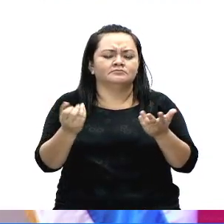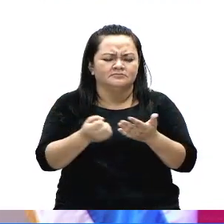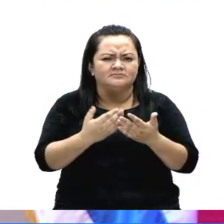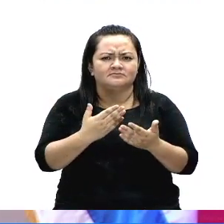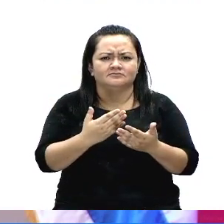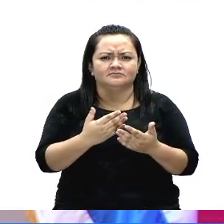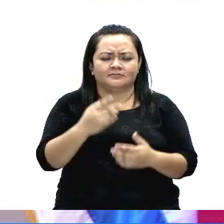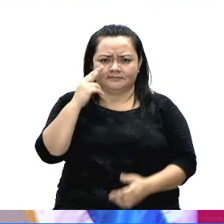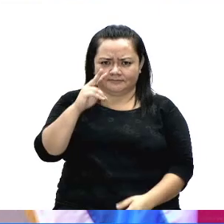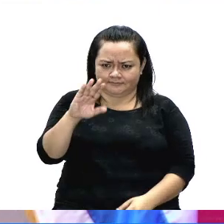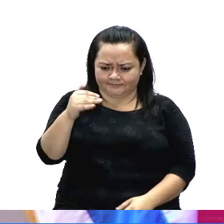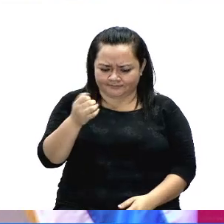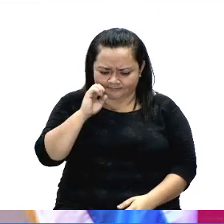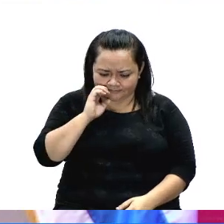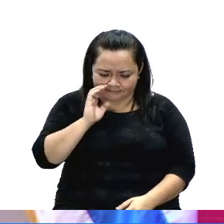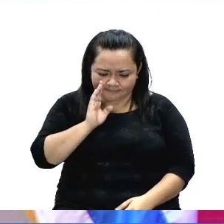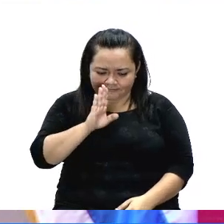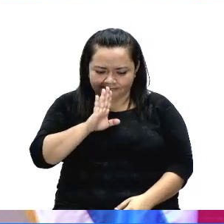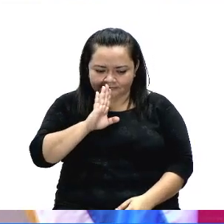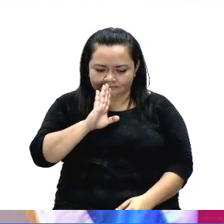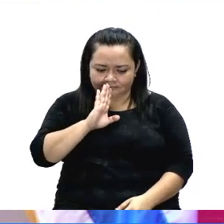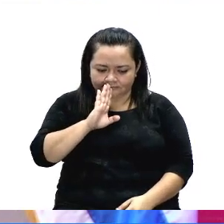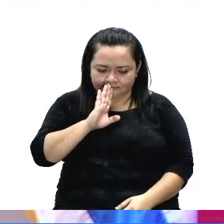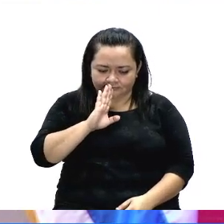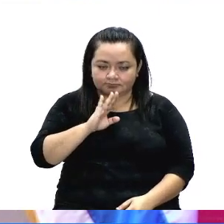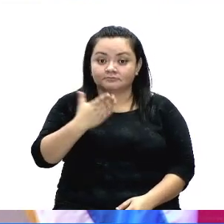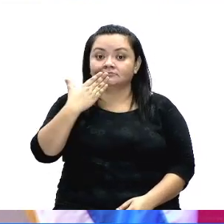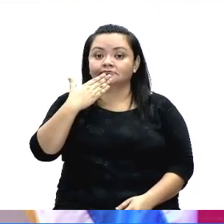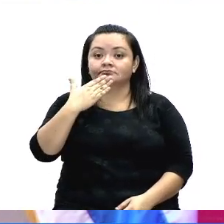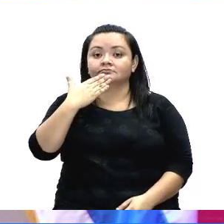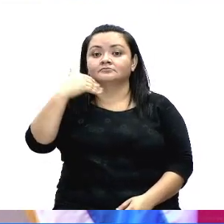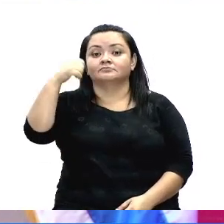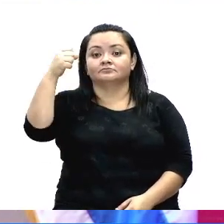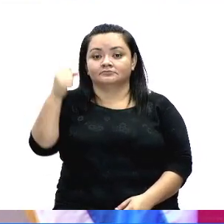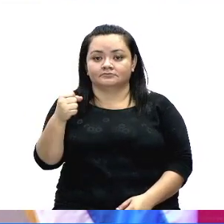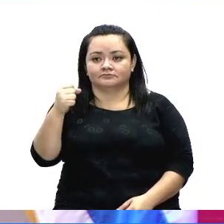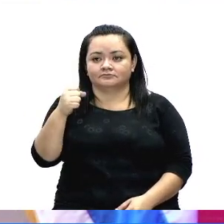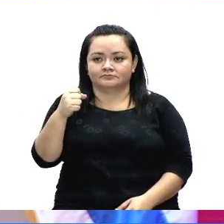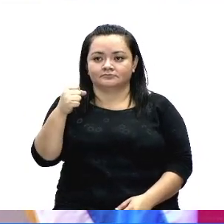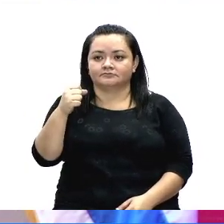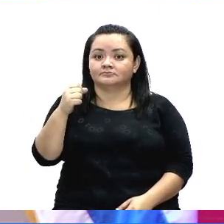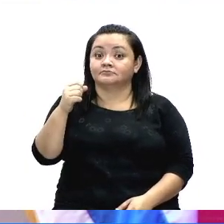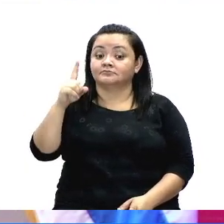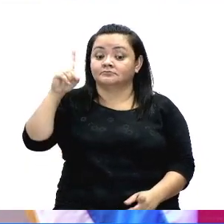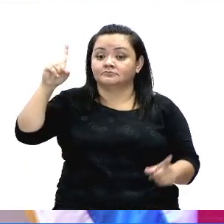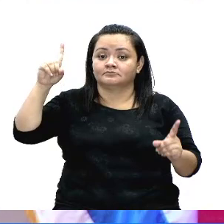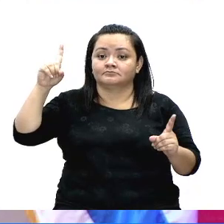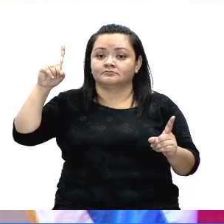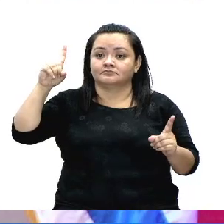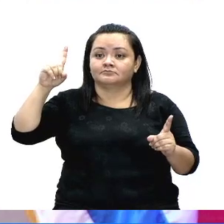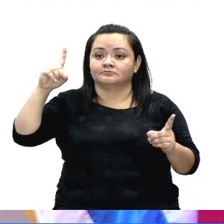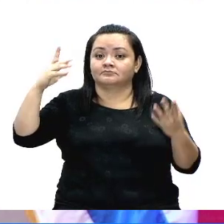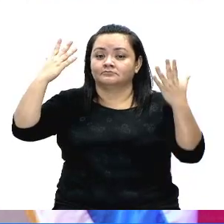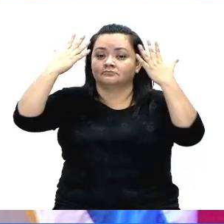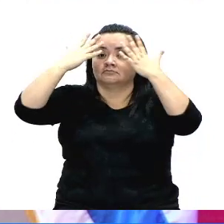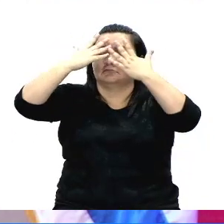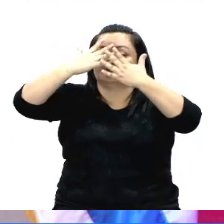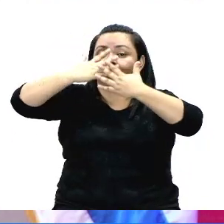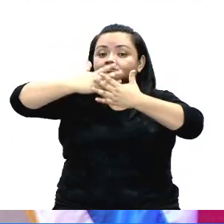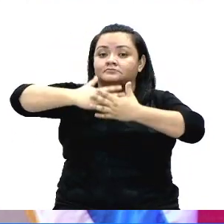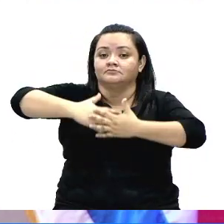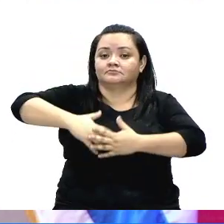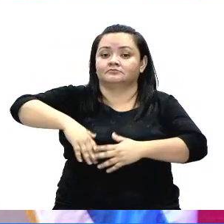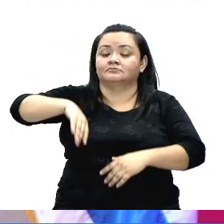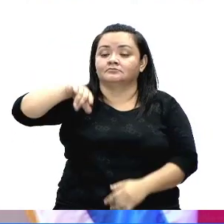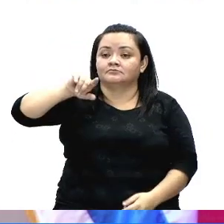pero mire después como dice y moisés se acercó a la oscuridad en